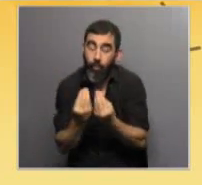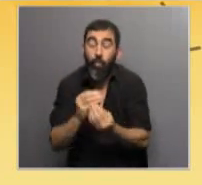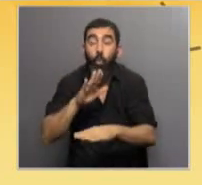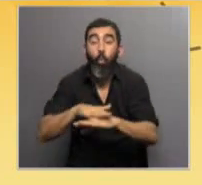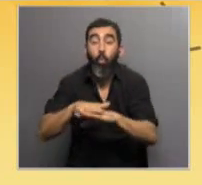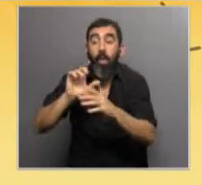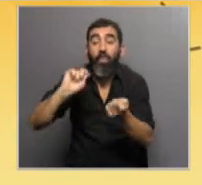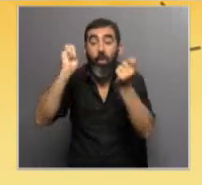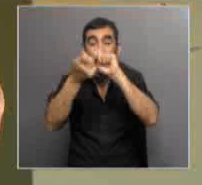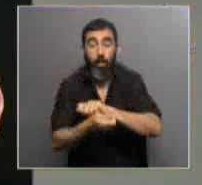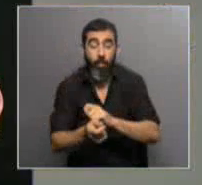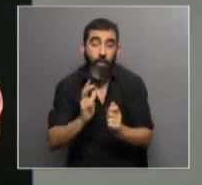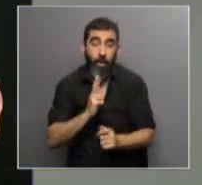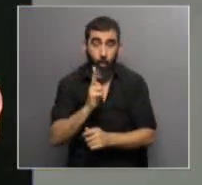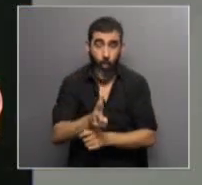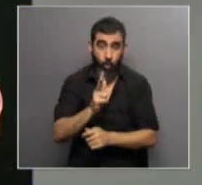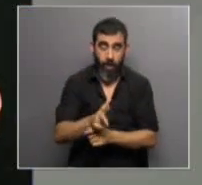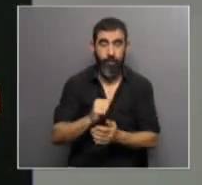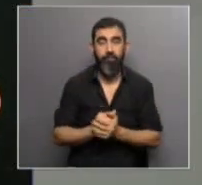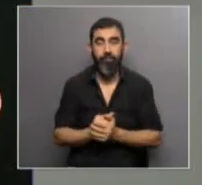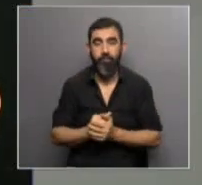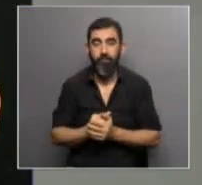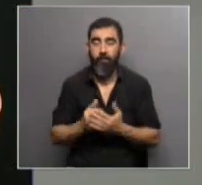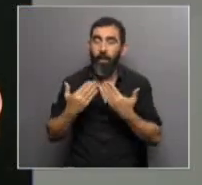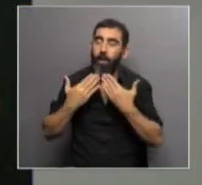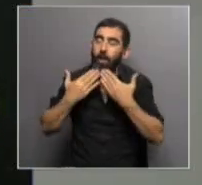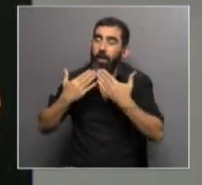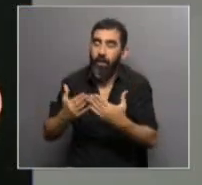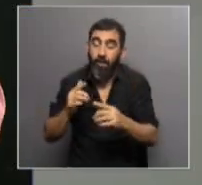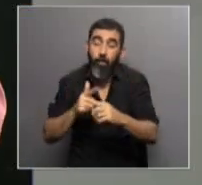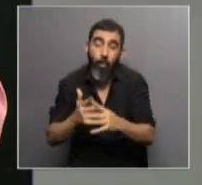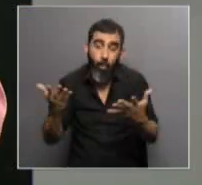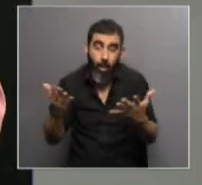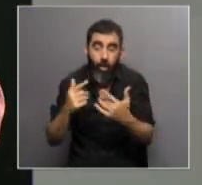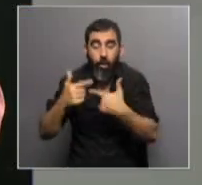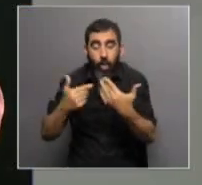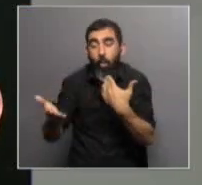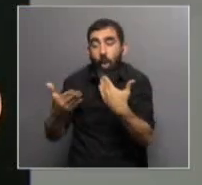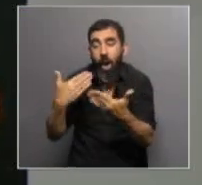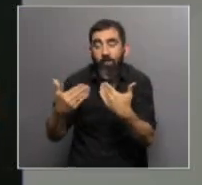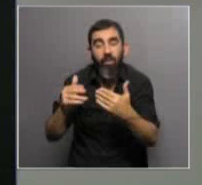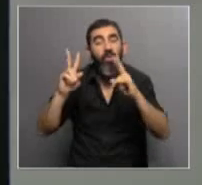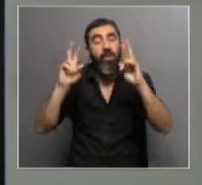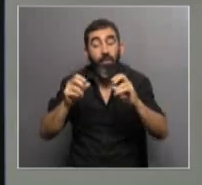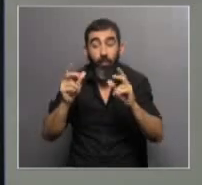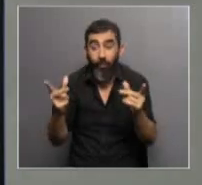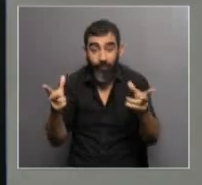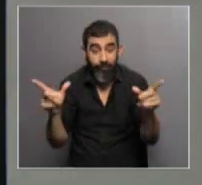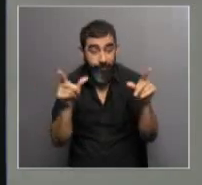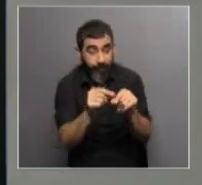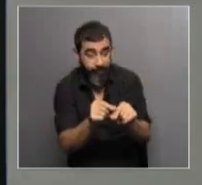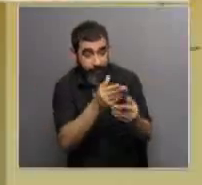ofelia que vamos vamos a librar te vamos a despedir por ahora para continuar hablando justamente desde el punto donde tú dejaste la